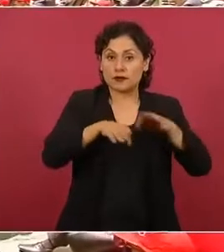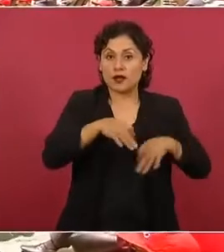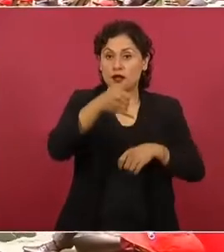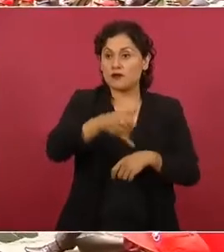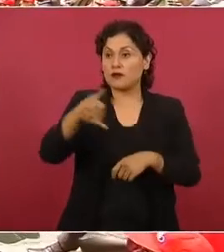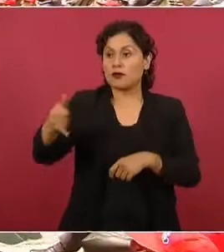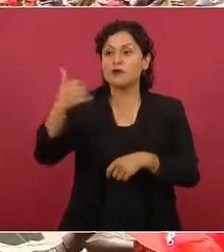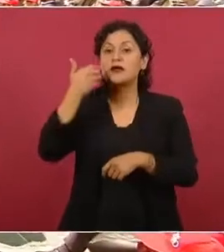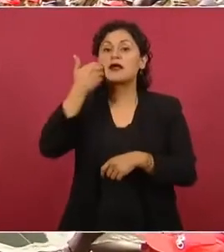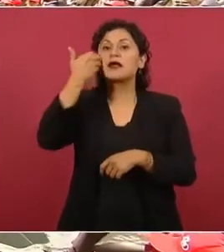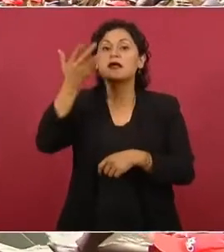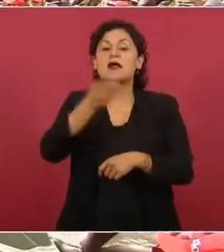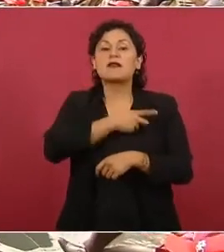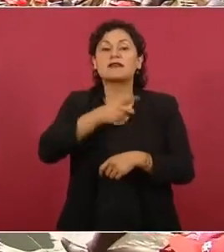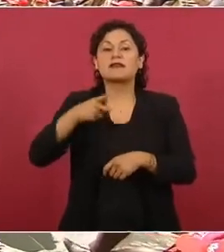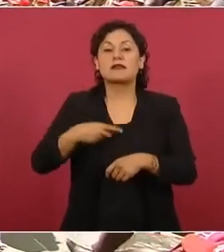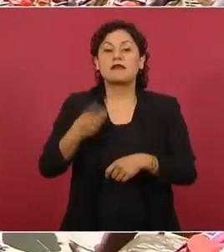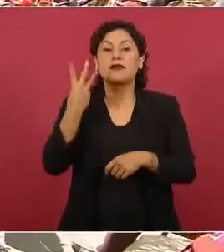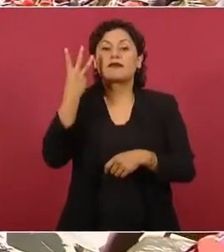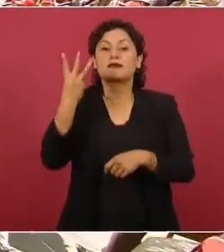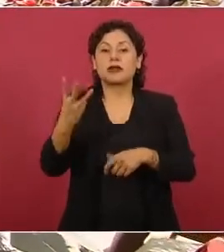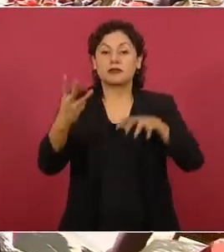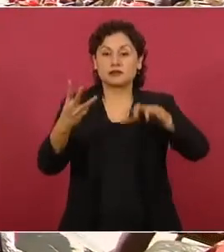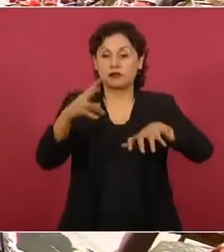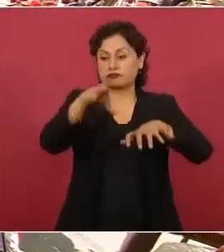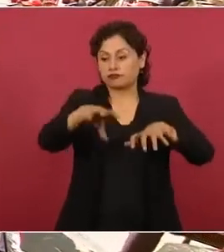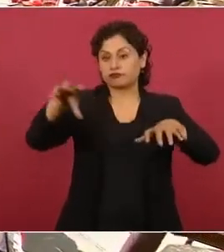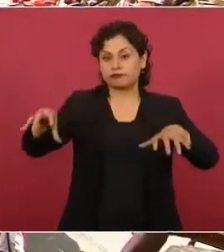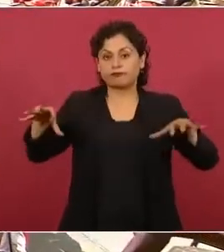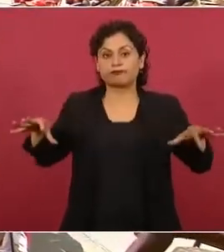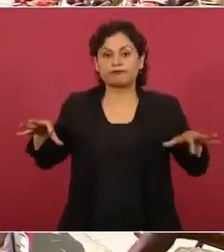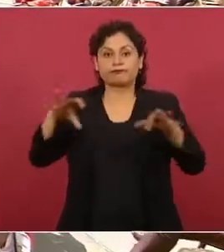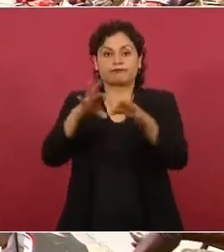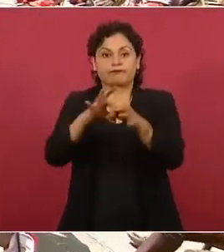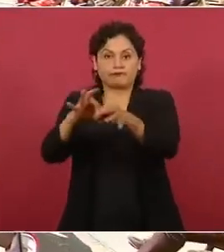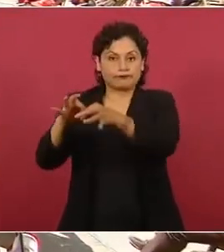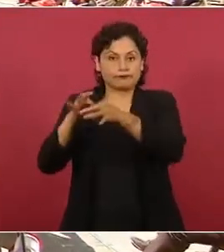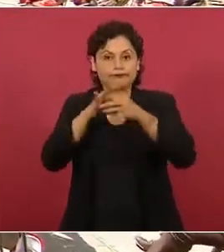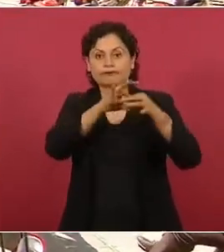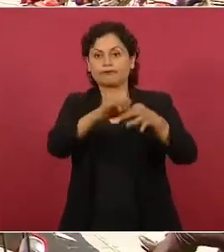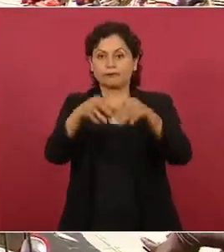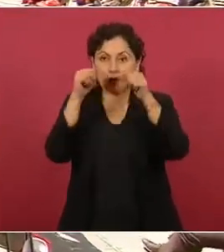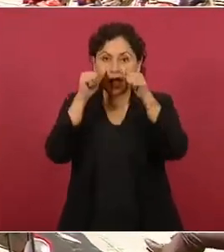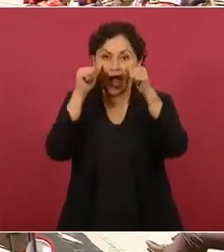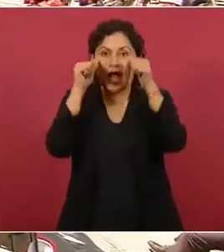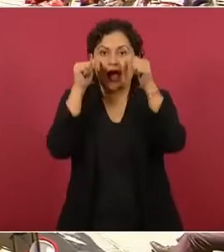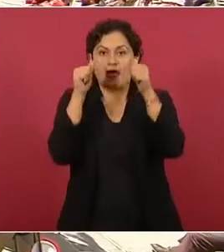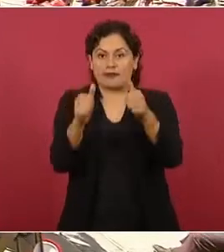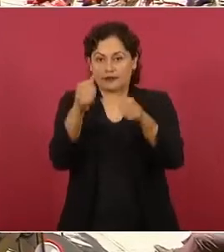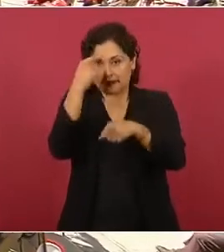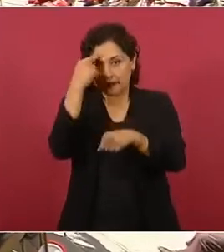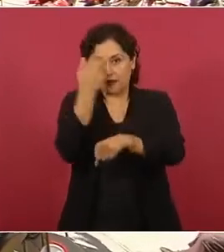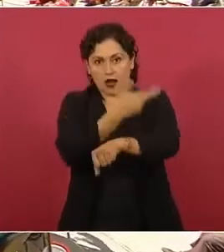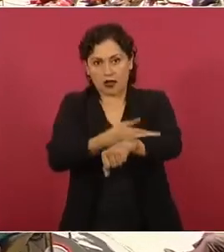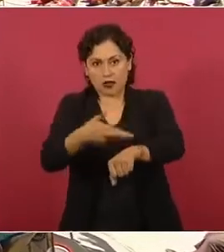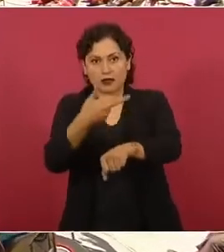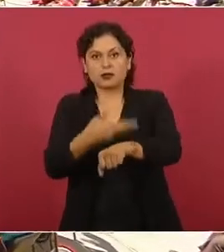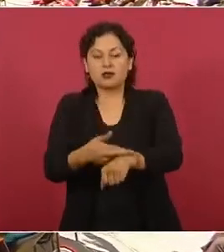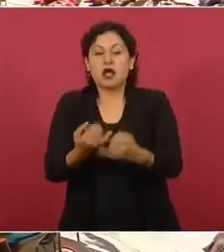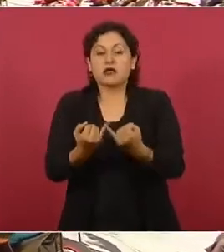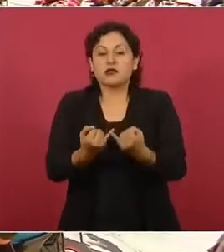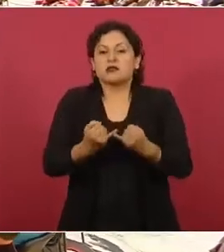fincado en un tripartismo, capaz de ejercer con madurez su autonomía de gestión y mantener su independencia, pero